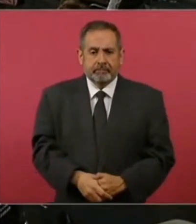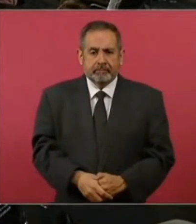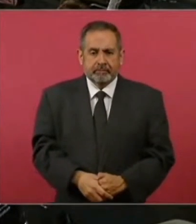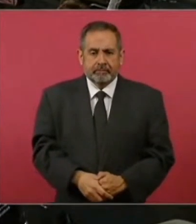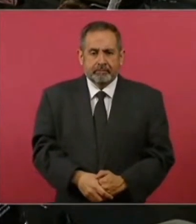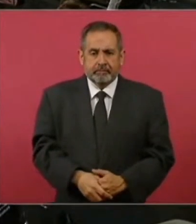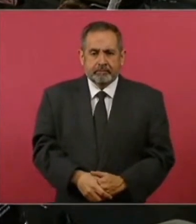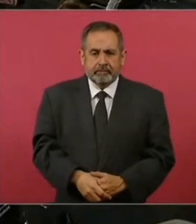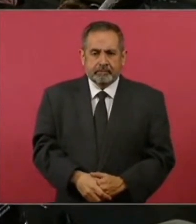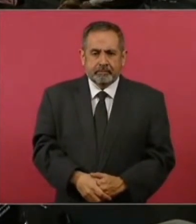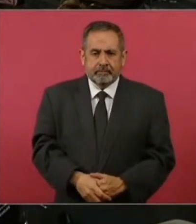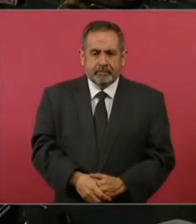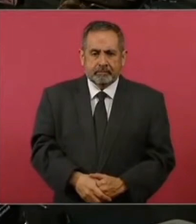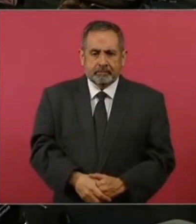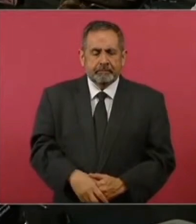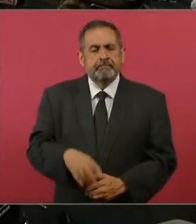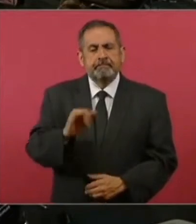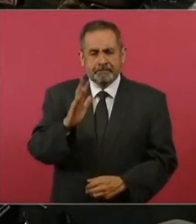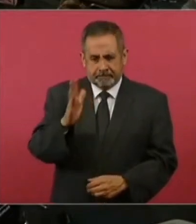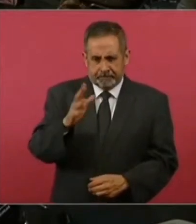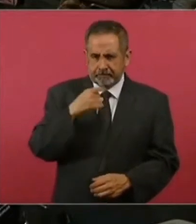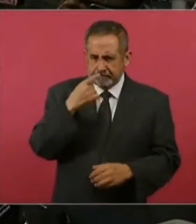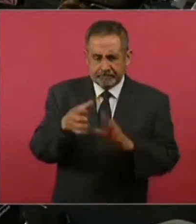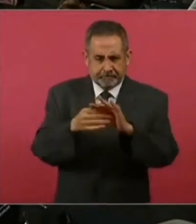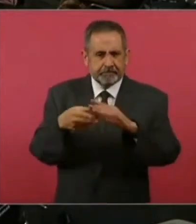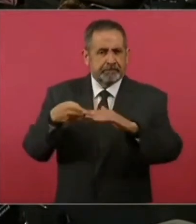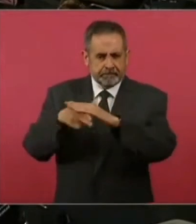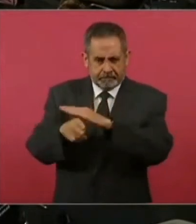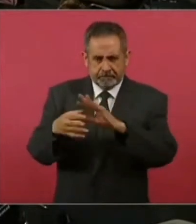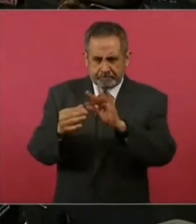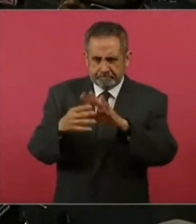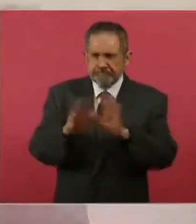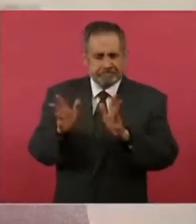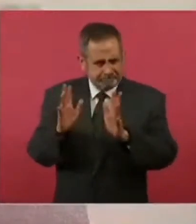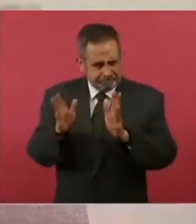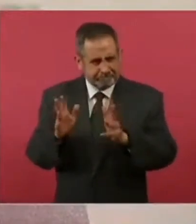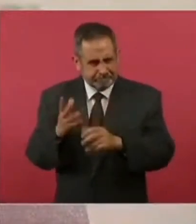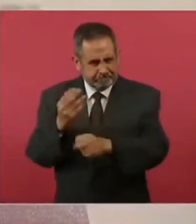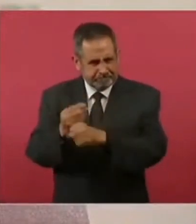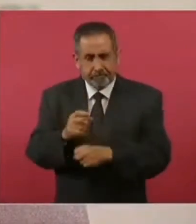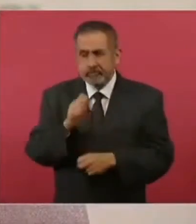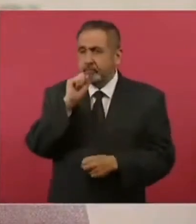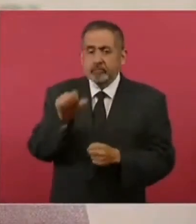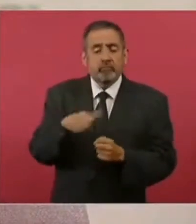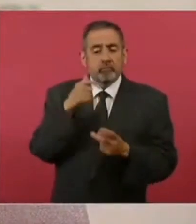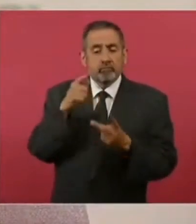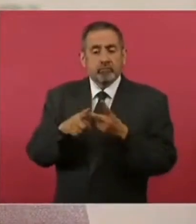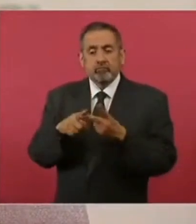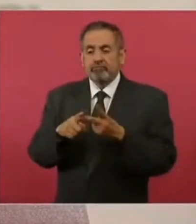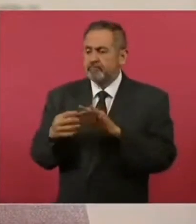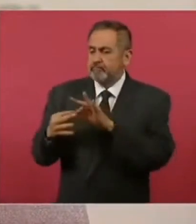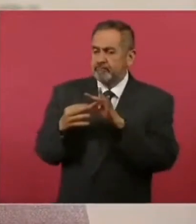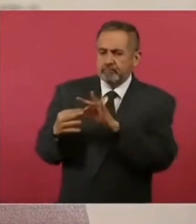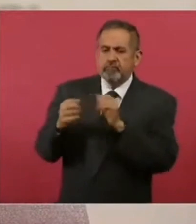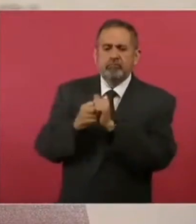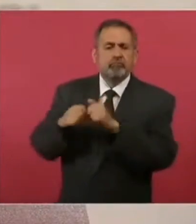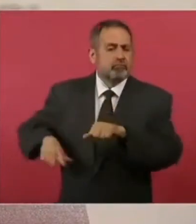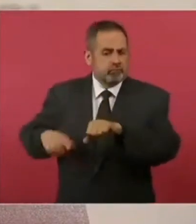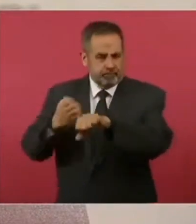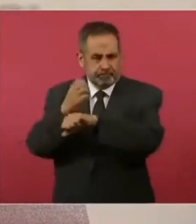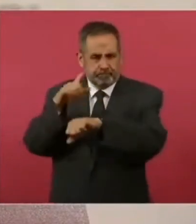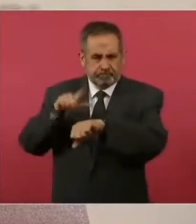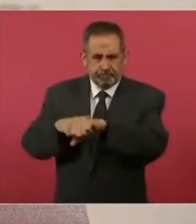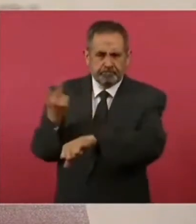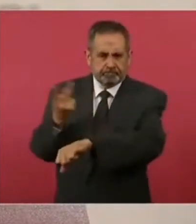Sí, ya hablé de eso, del metro, y ahora se está construyendo otra en coordinación con el gobierno del